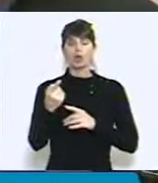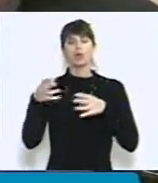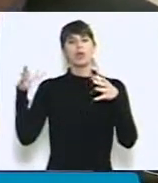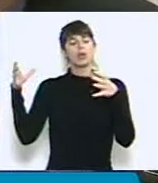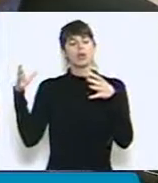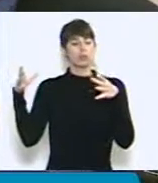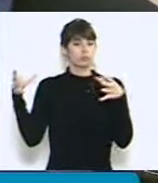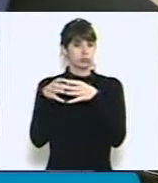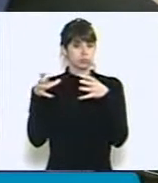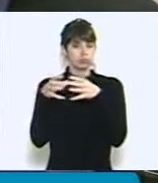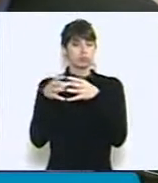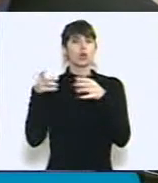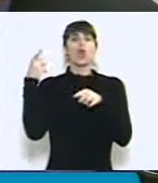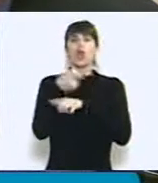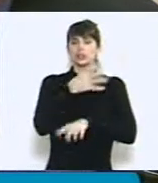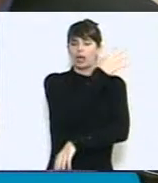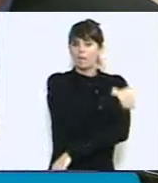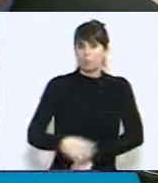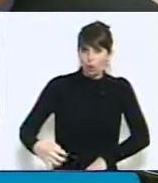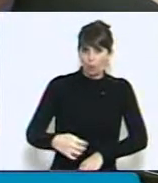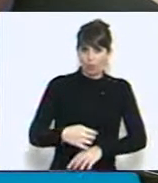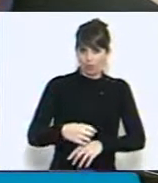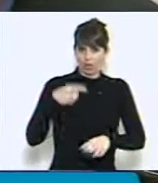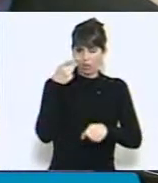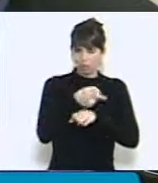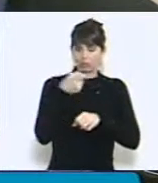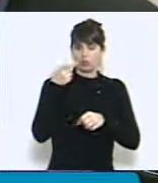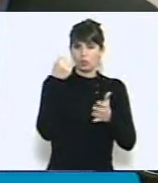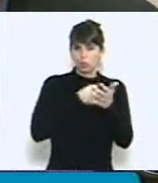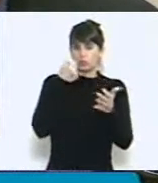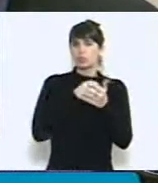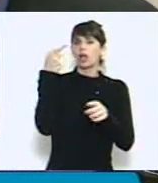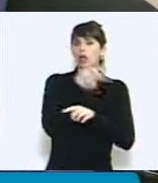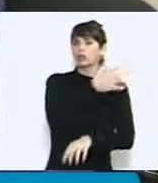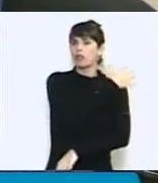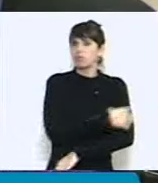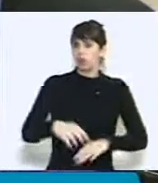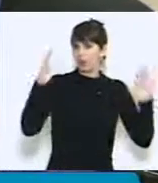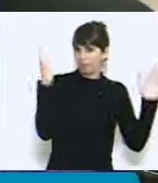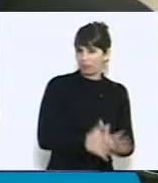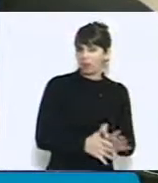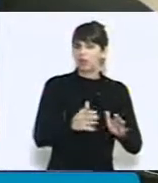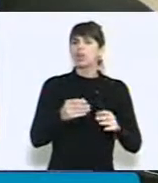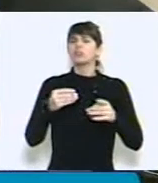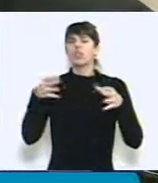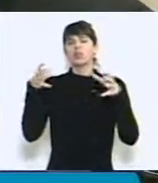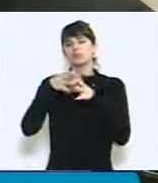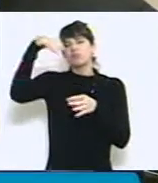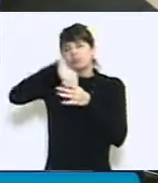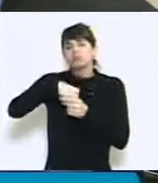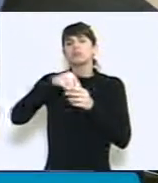la Pobreza, conformado por organizaciones sociales, de derechos humanos, religiosas y de